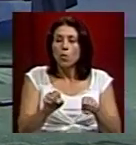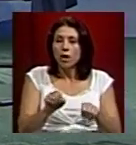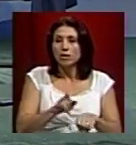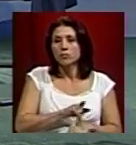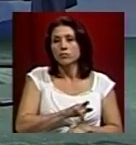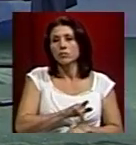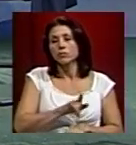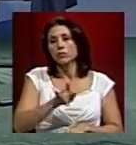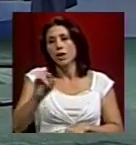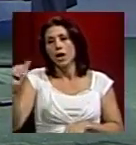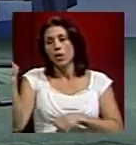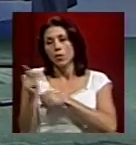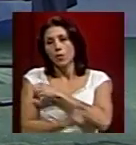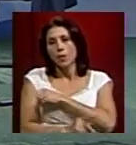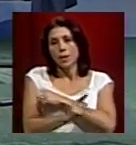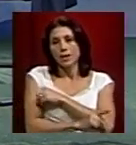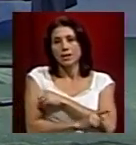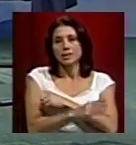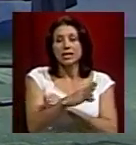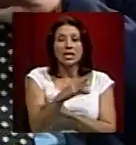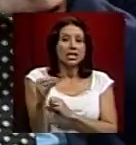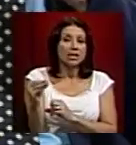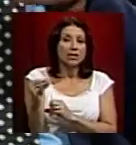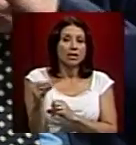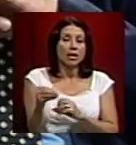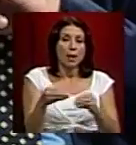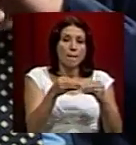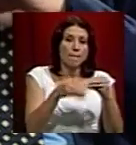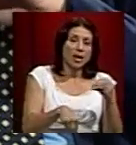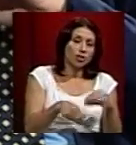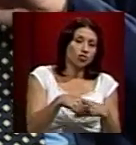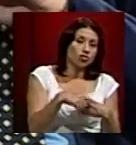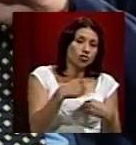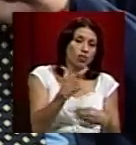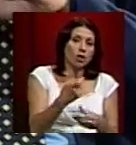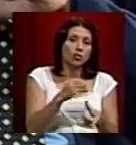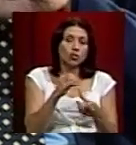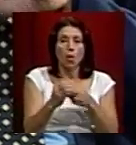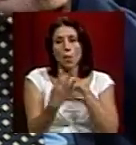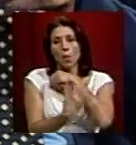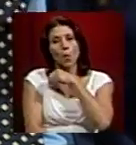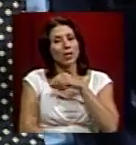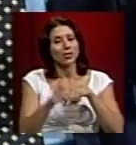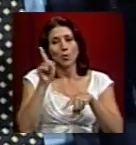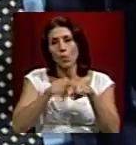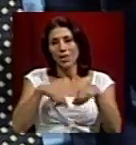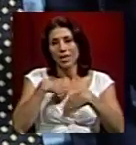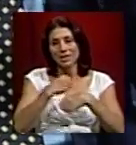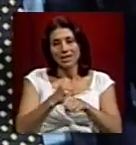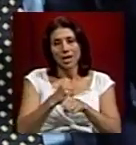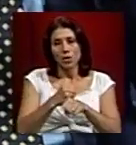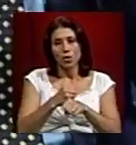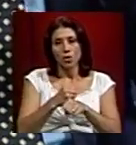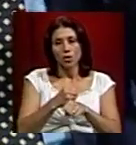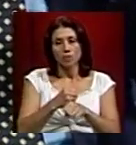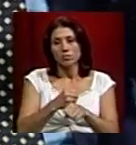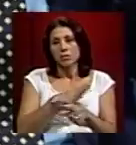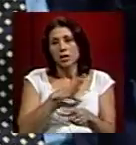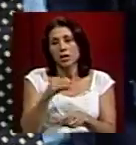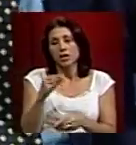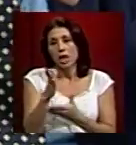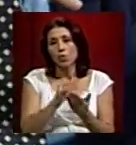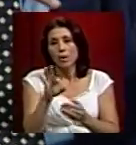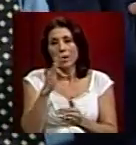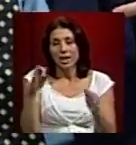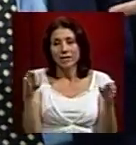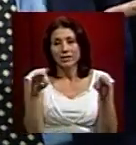extranjero y los menos ricos, los pobres, no lo pueden hacer y de alguna manera cerrarnos al comercio.